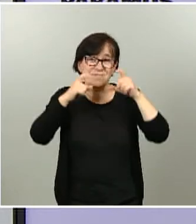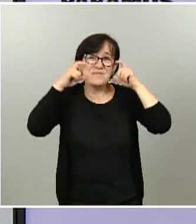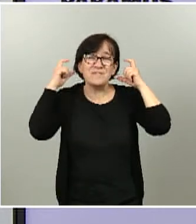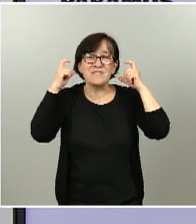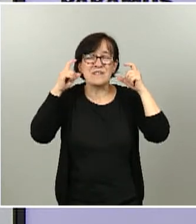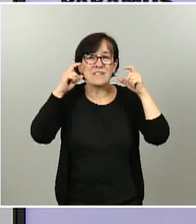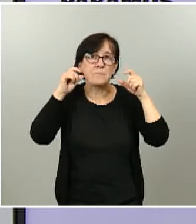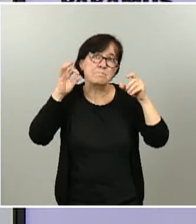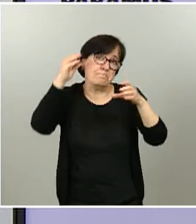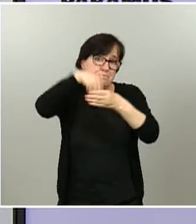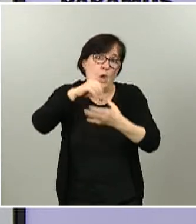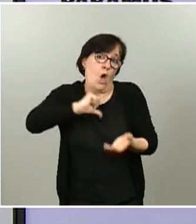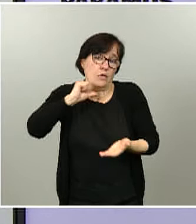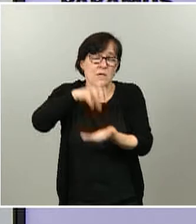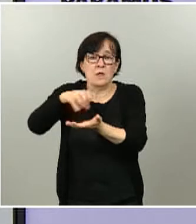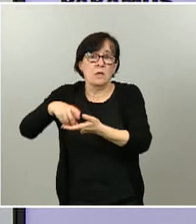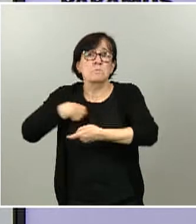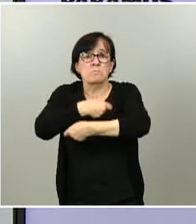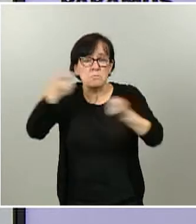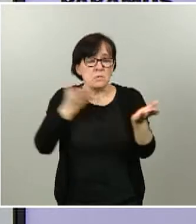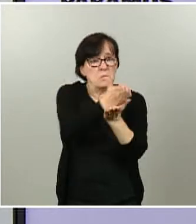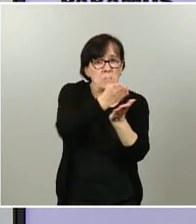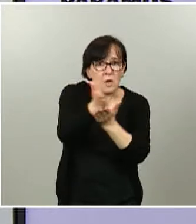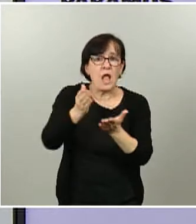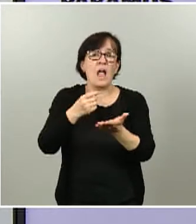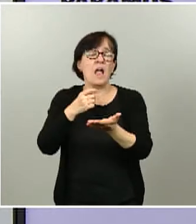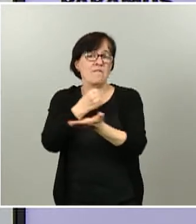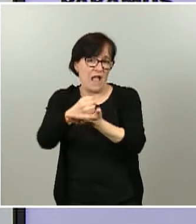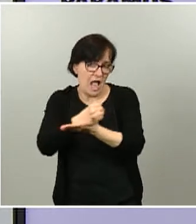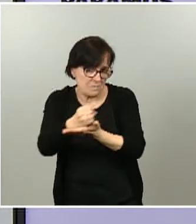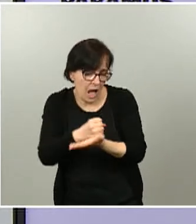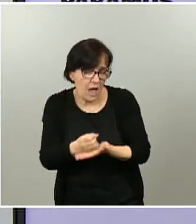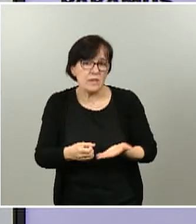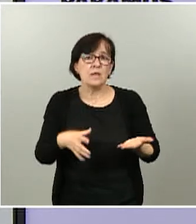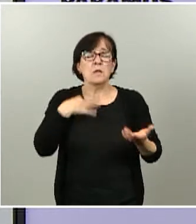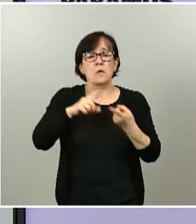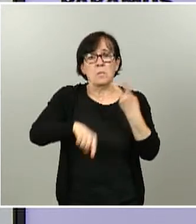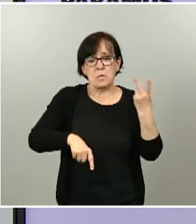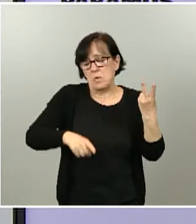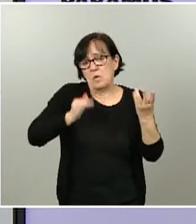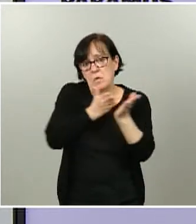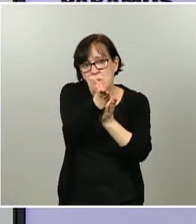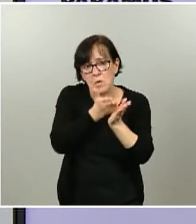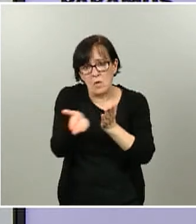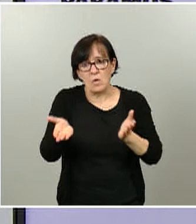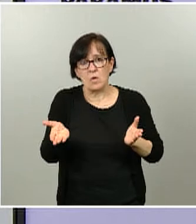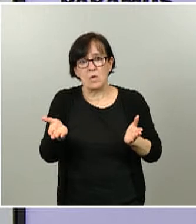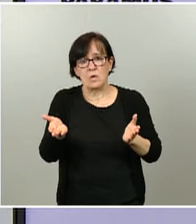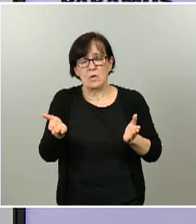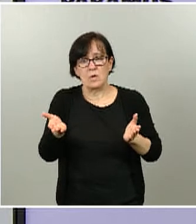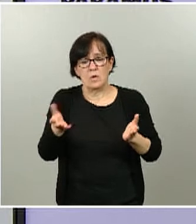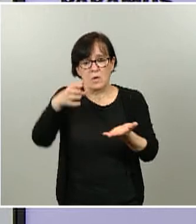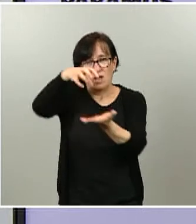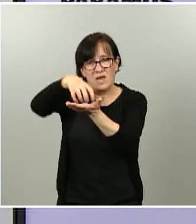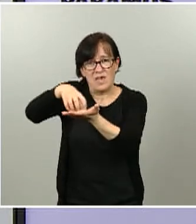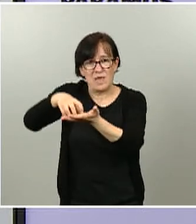van a distribuirse por distintos canales. La farmacia es un canal posible, hay otros canales como son superficies o otros centros de